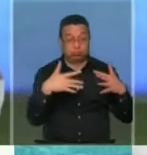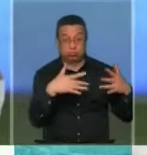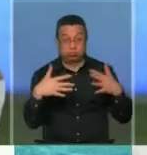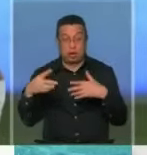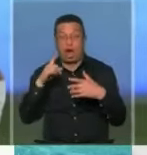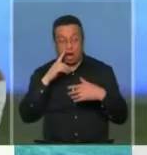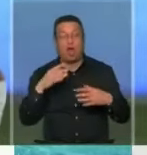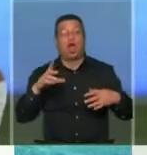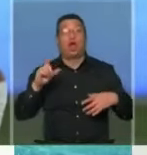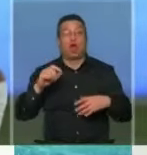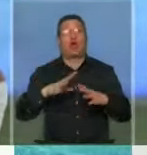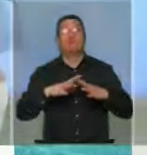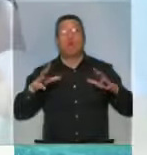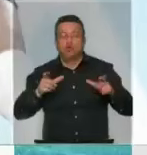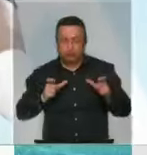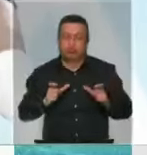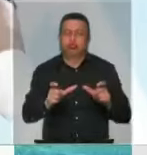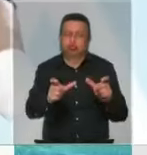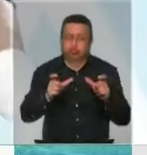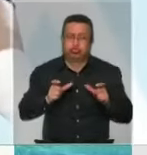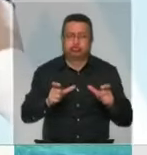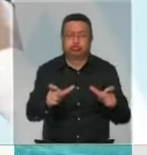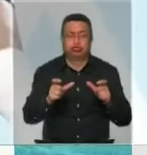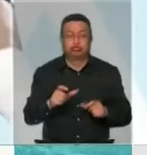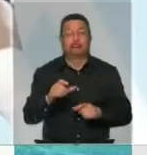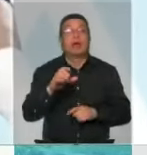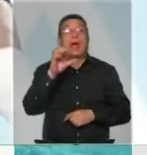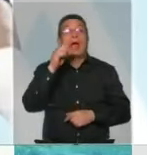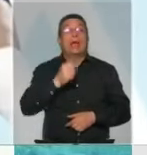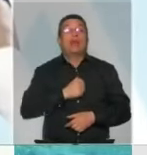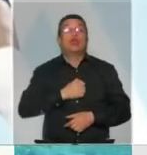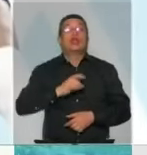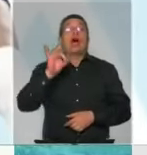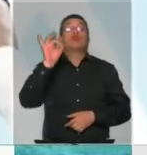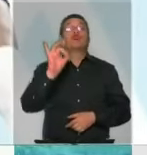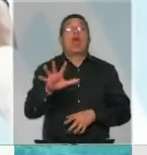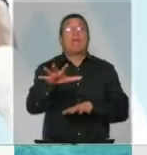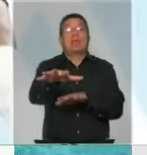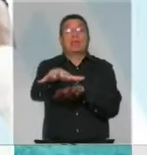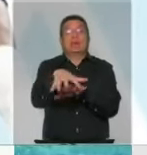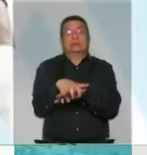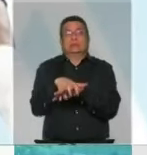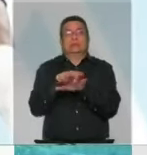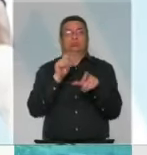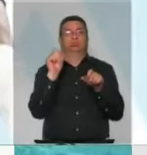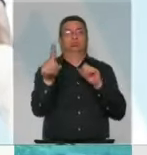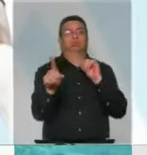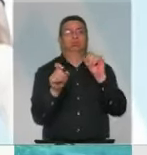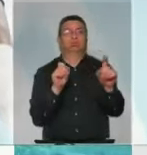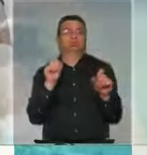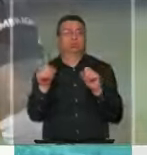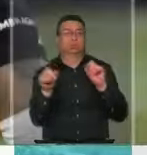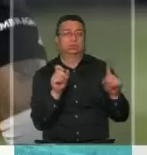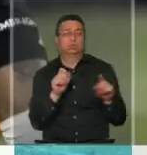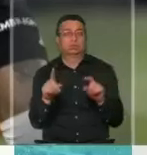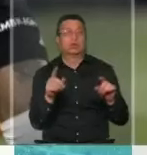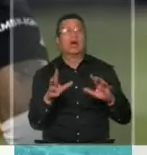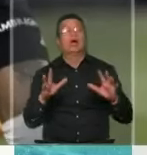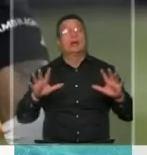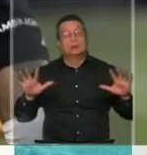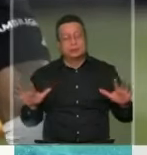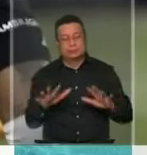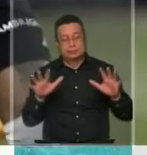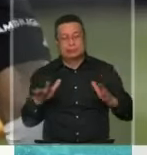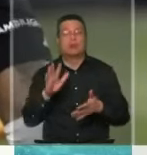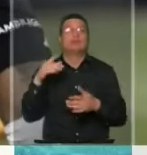Colo-Colo llegó muchísimo ante una Católica que no hizo más que aguantar. En definitiva consigue el resultado súper apretado, pero que termina siendo una verdadera fiesta